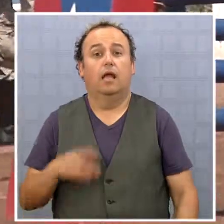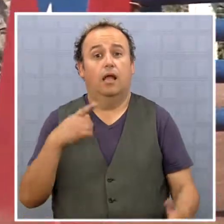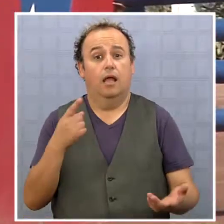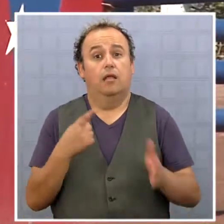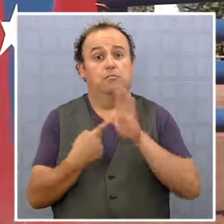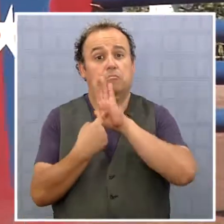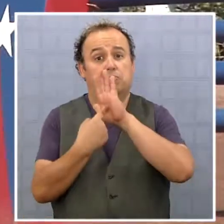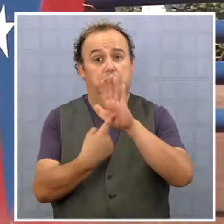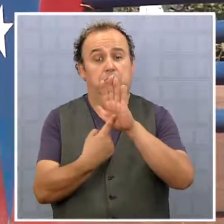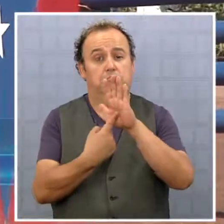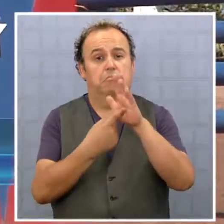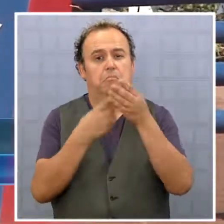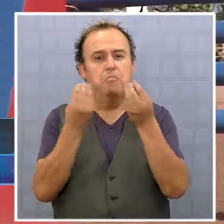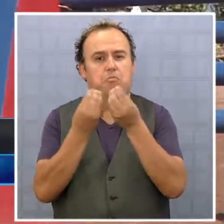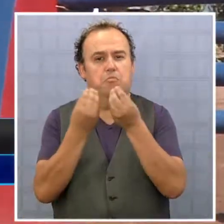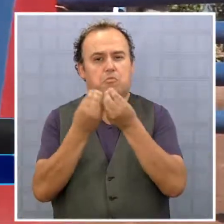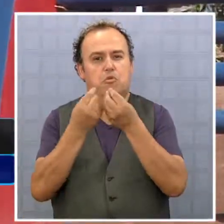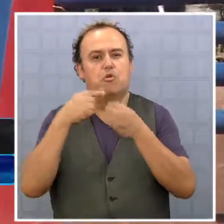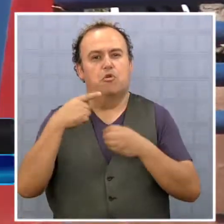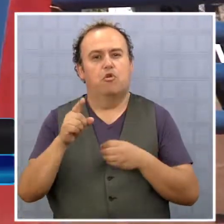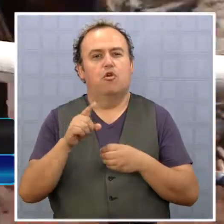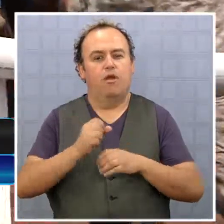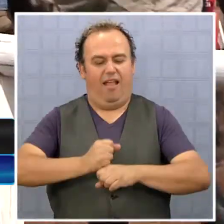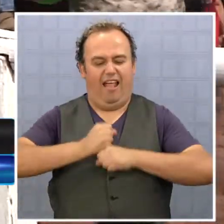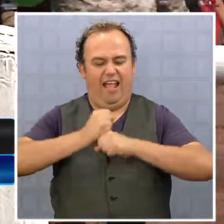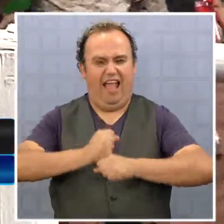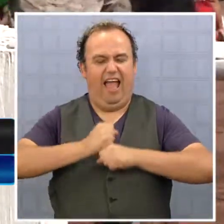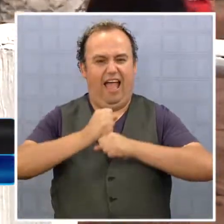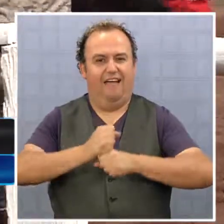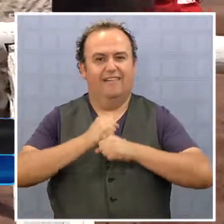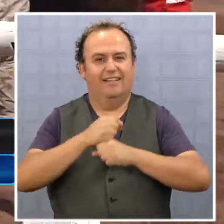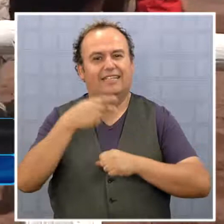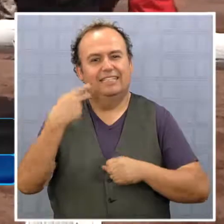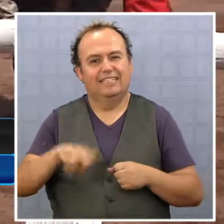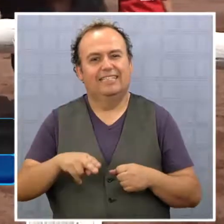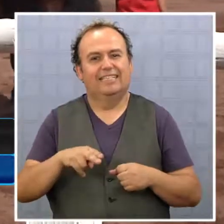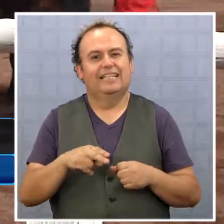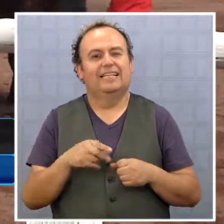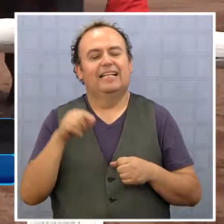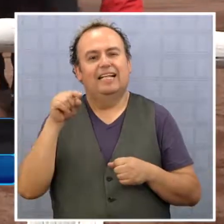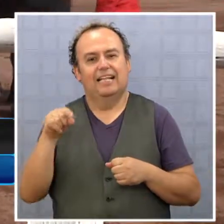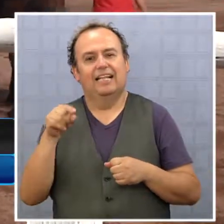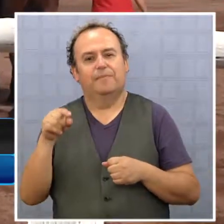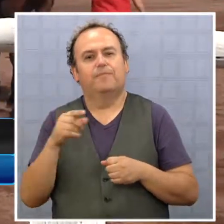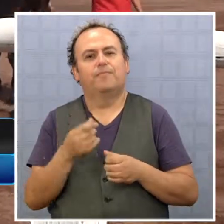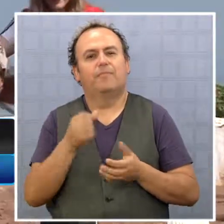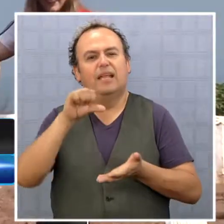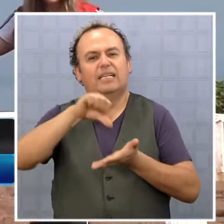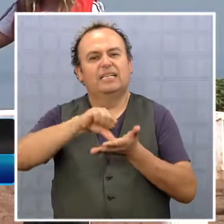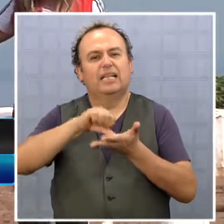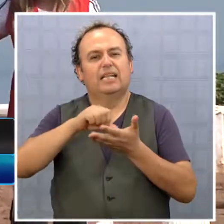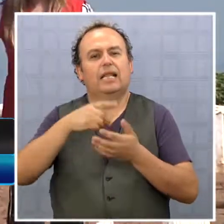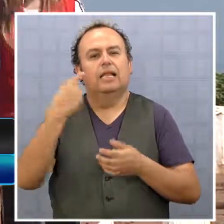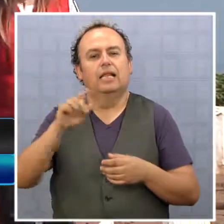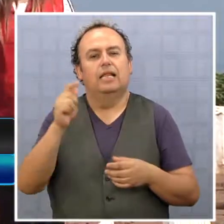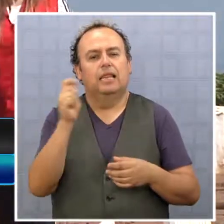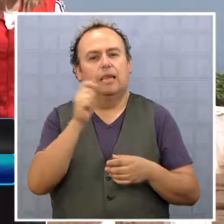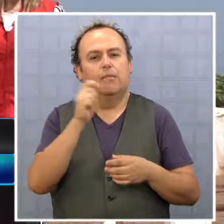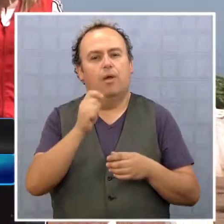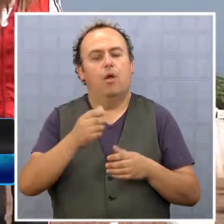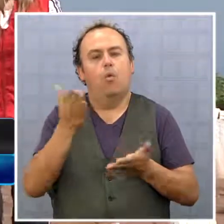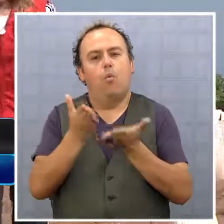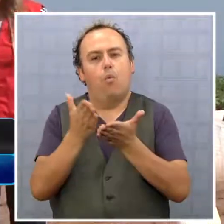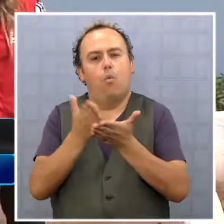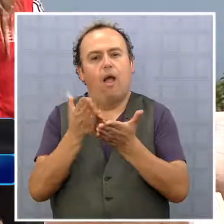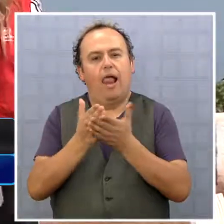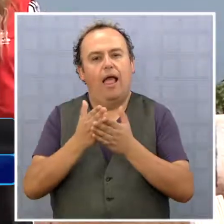con una demostración colectiva del trabajo de hipoterapia que realizan los integrantes del Centro Ecuestre Tarapacá de la Escuela de